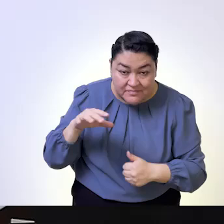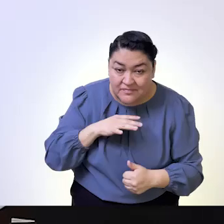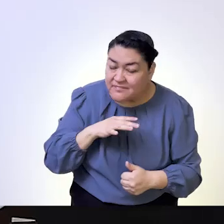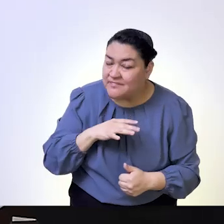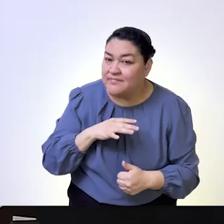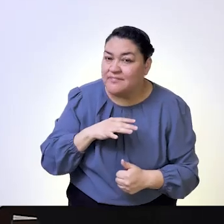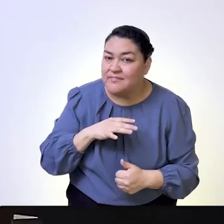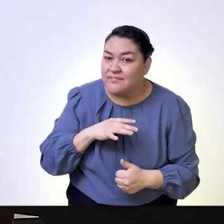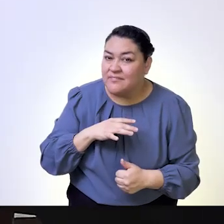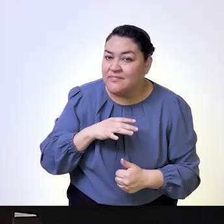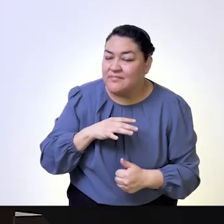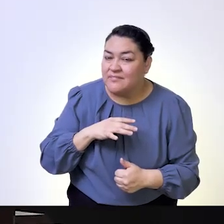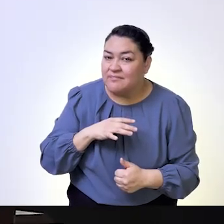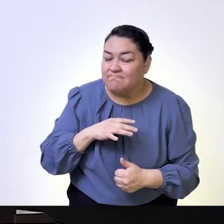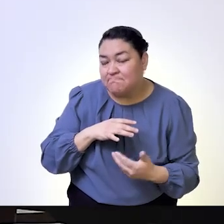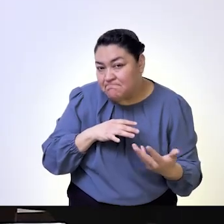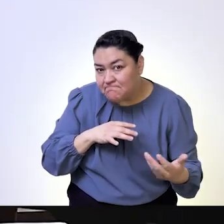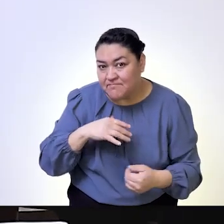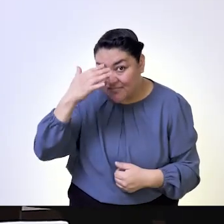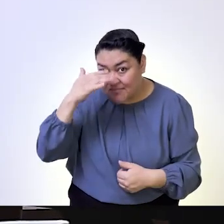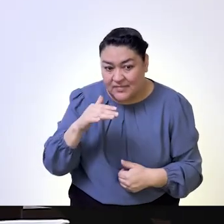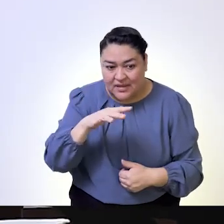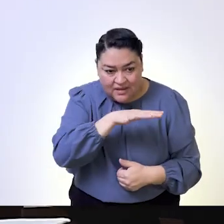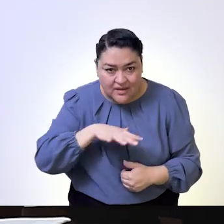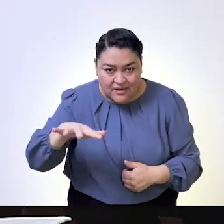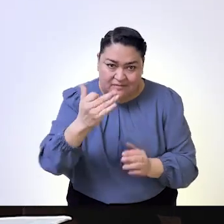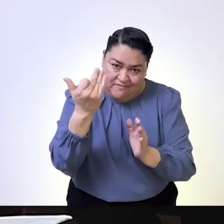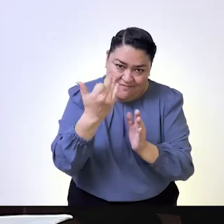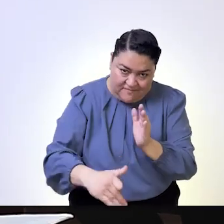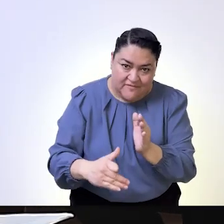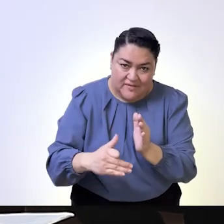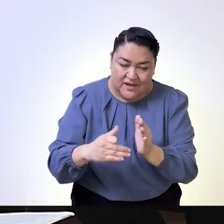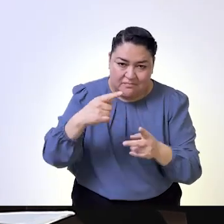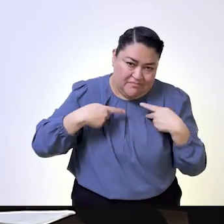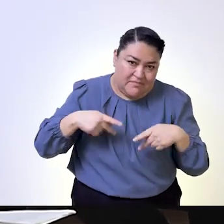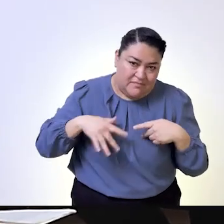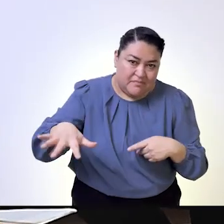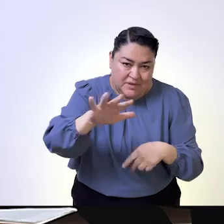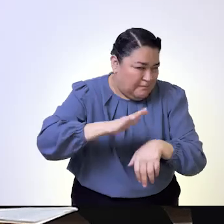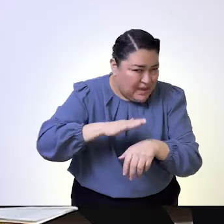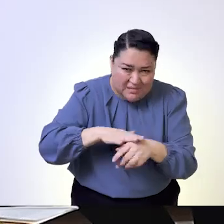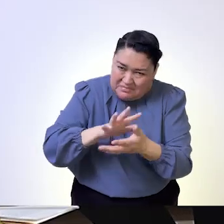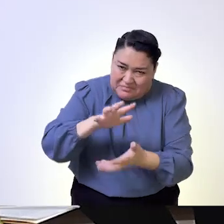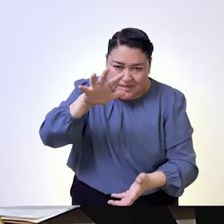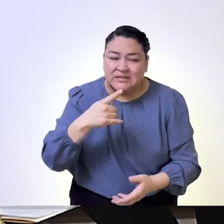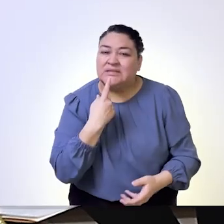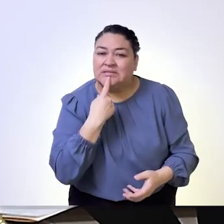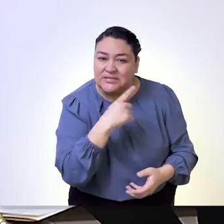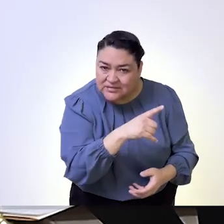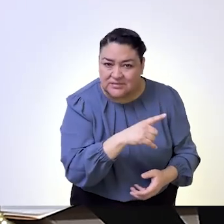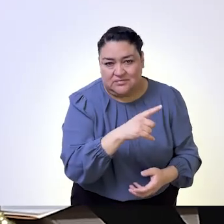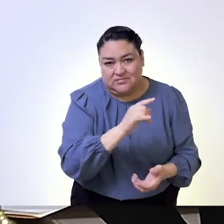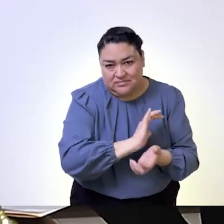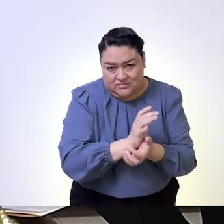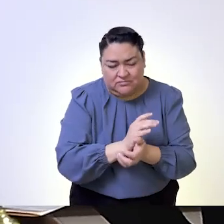casos por dar un dato. Entonces sí vemos que hay todavía un área de oportunidad